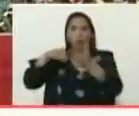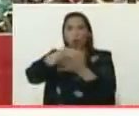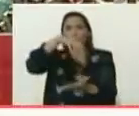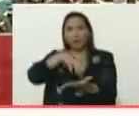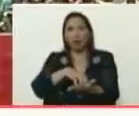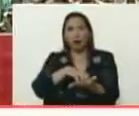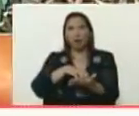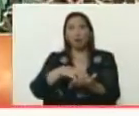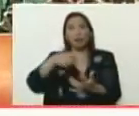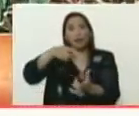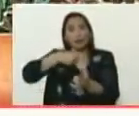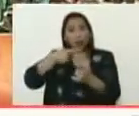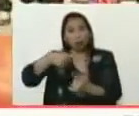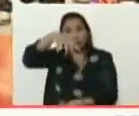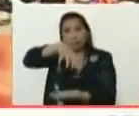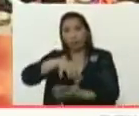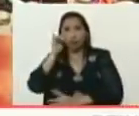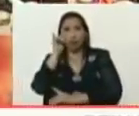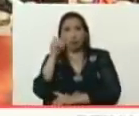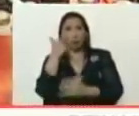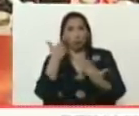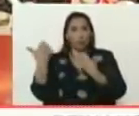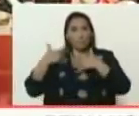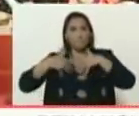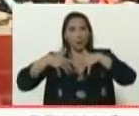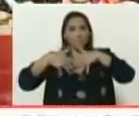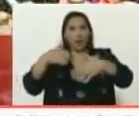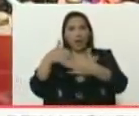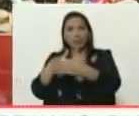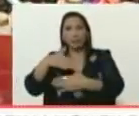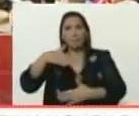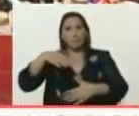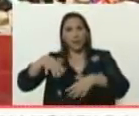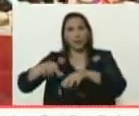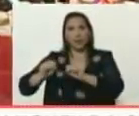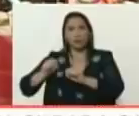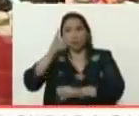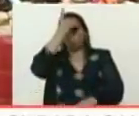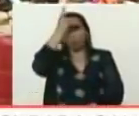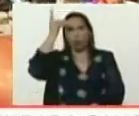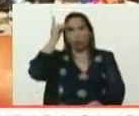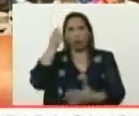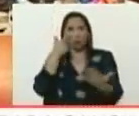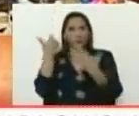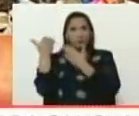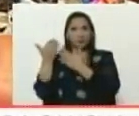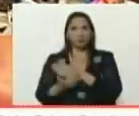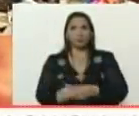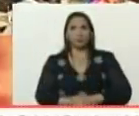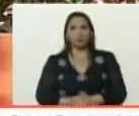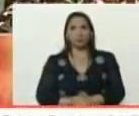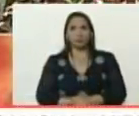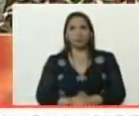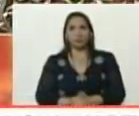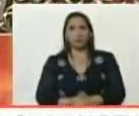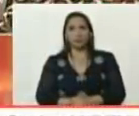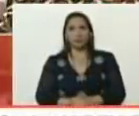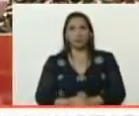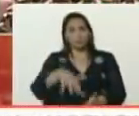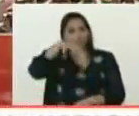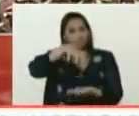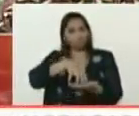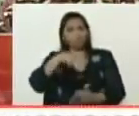Mientras tanto, en Yaracuy, en vivo y directo, una nueva marcha antiimperialista. Diosdado Cabello toma la palabra. Vamos a escucharlo. ¡Aritagua!